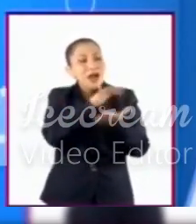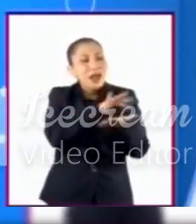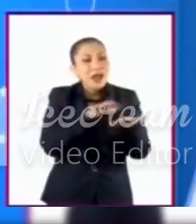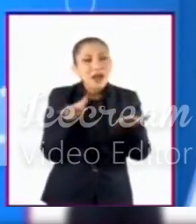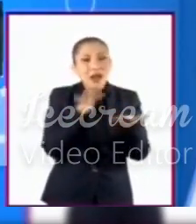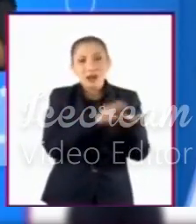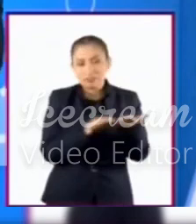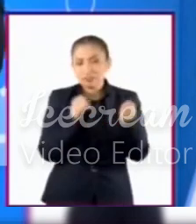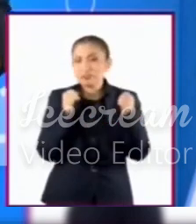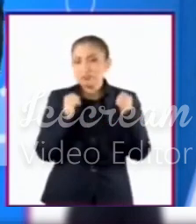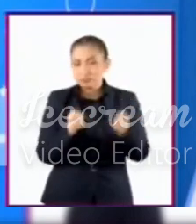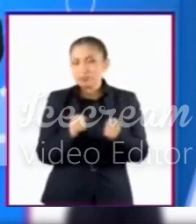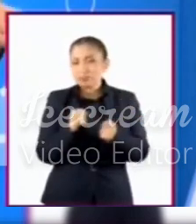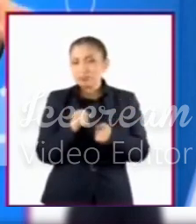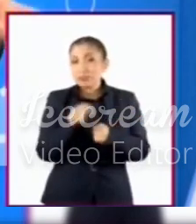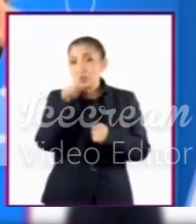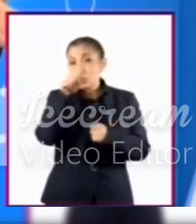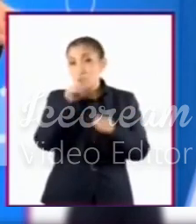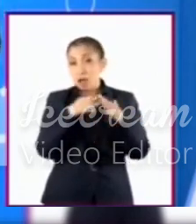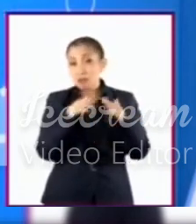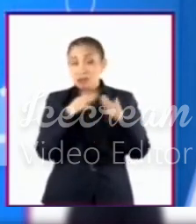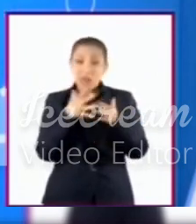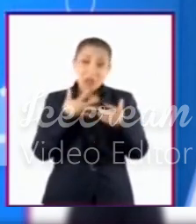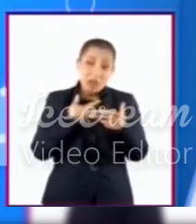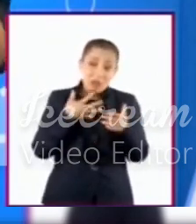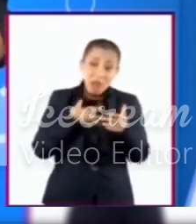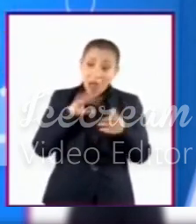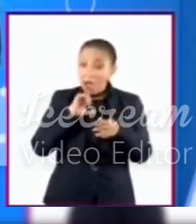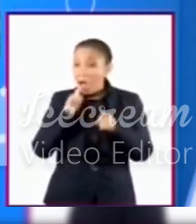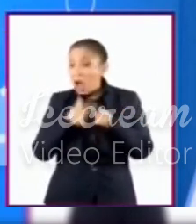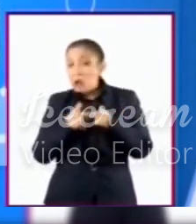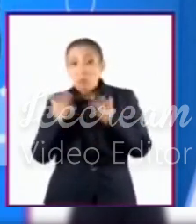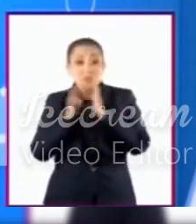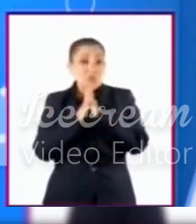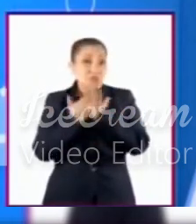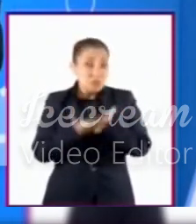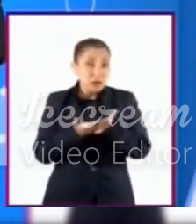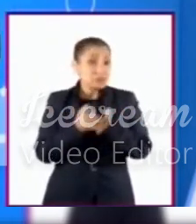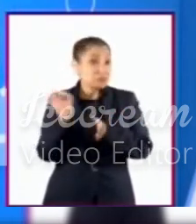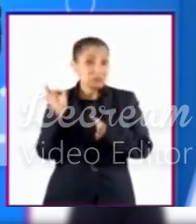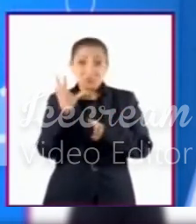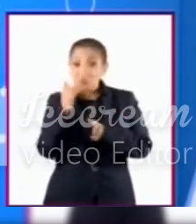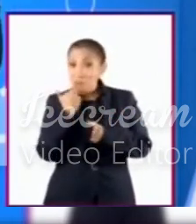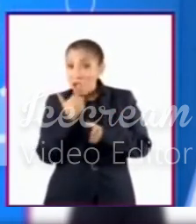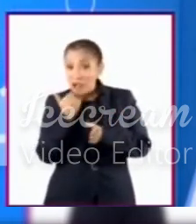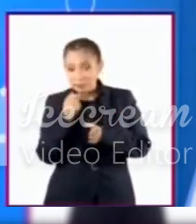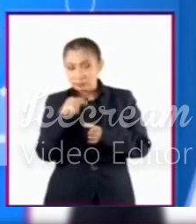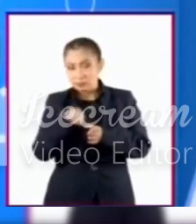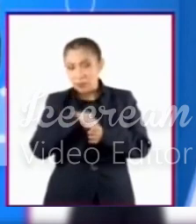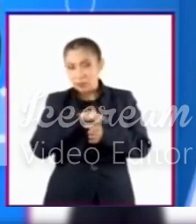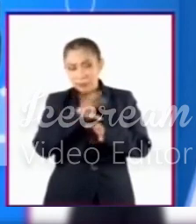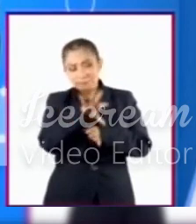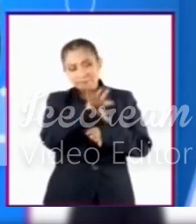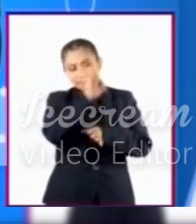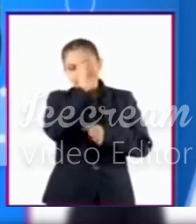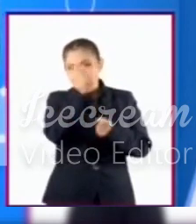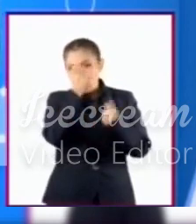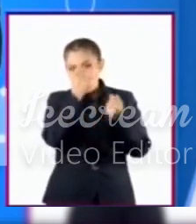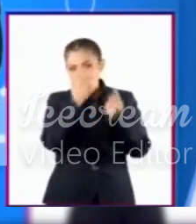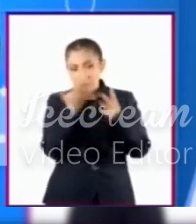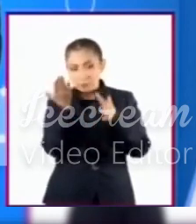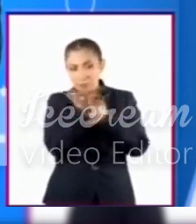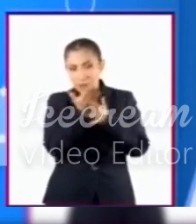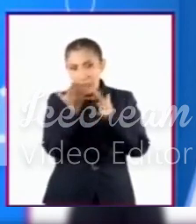lectura. Estoy seguro de que en casa tendrán disponible algún texto. Si no es así, nosotros seleccionaremos